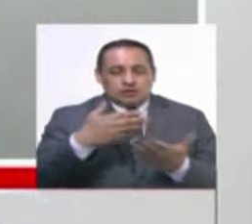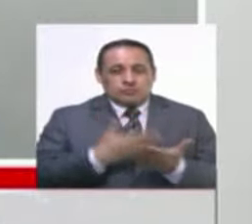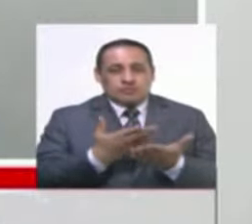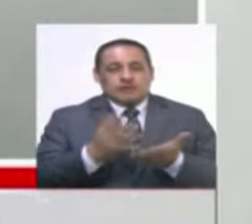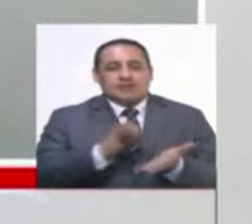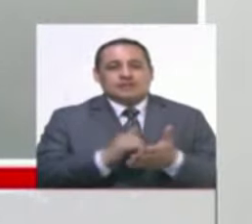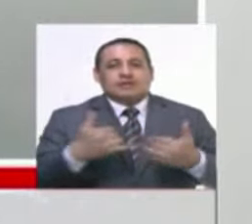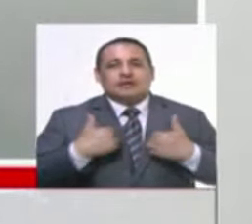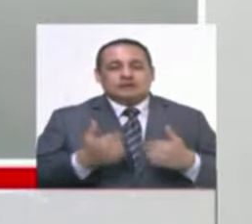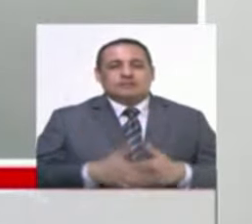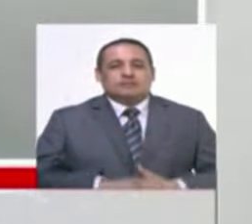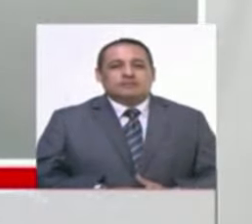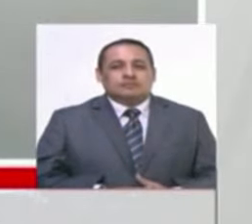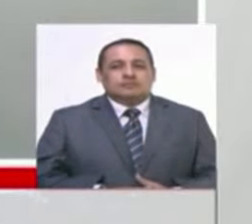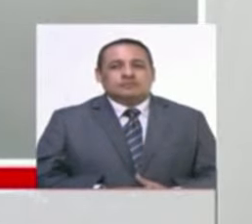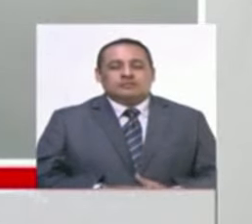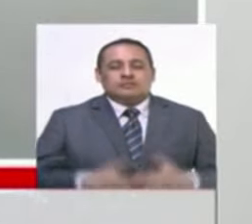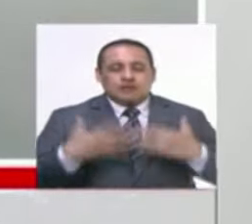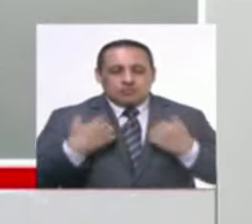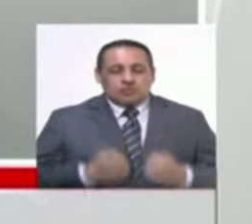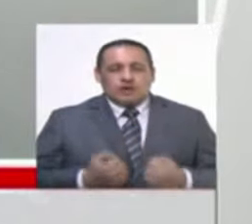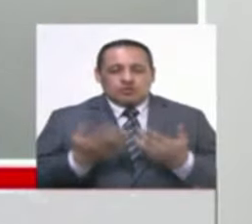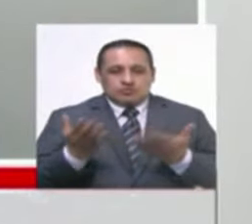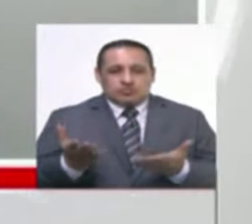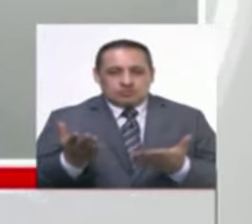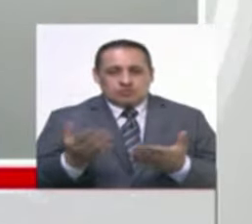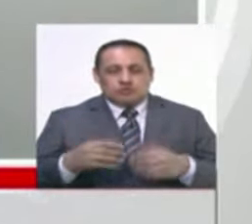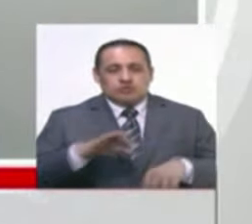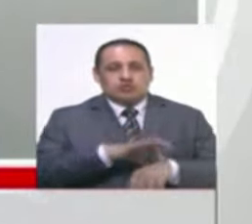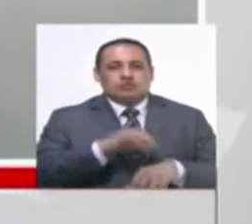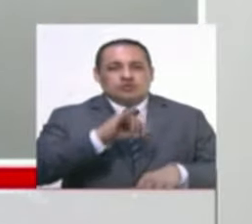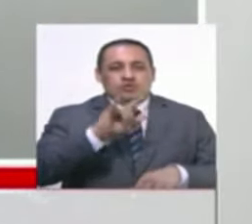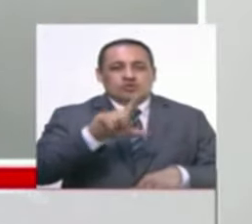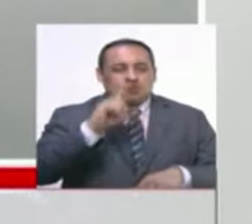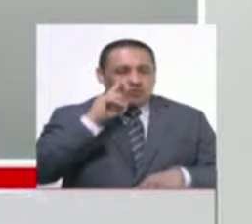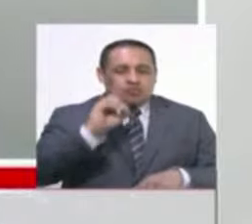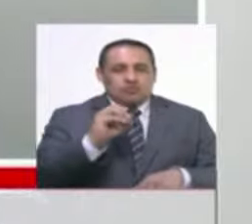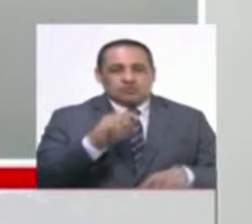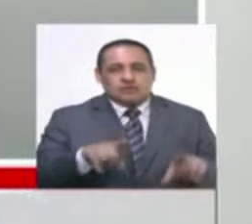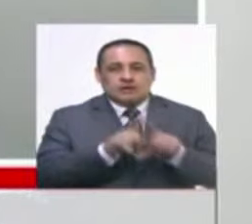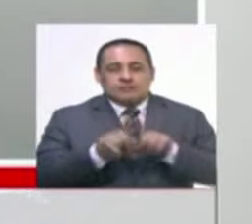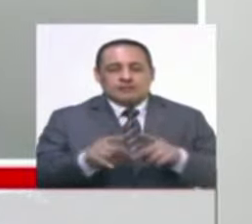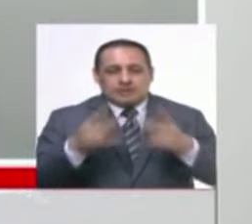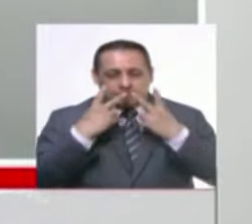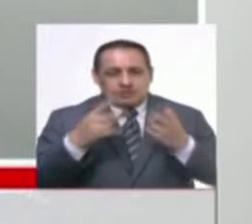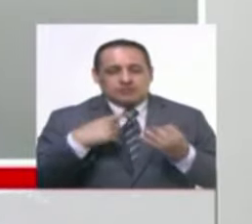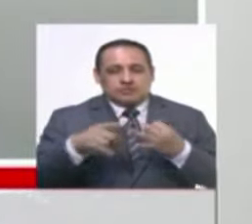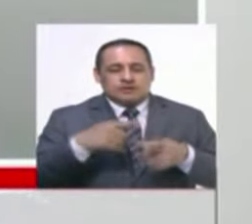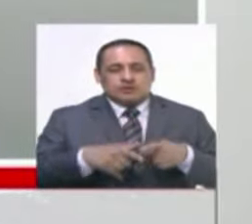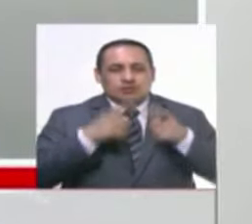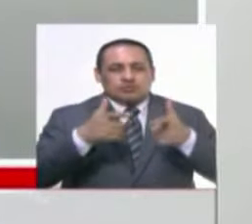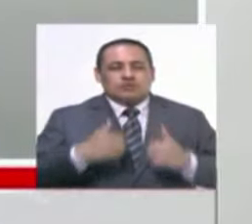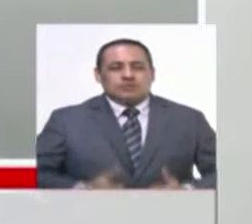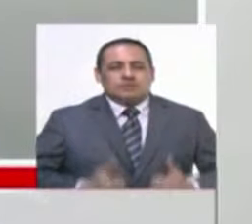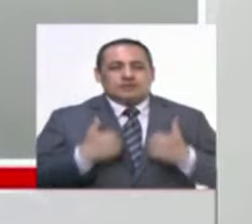que tenga, mi abogado, el doctor Julio Rodríguez, está velando por mi seguridad